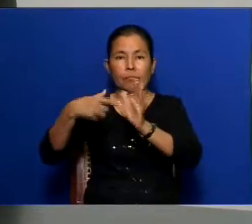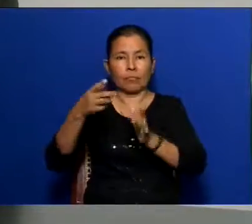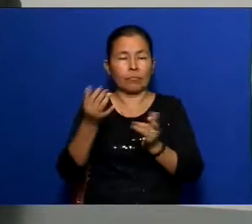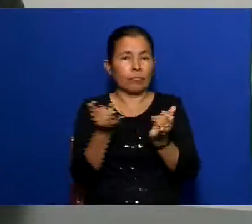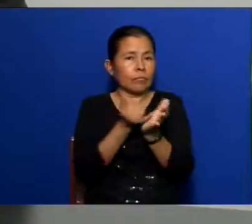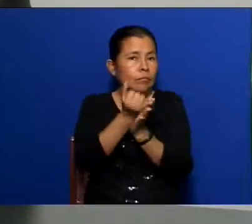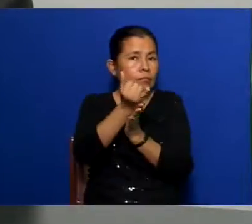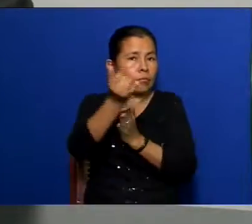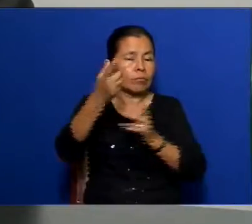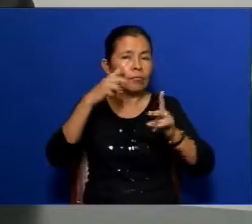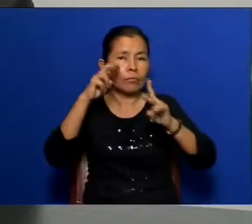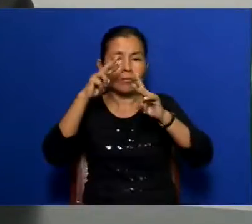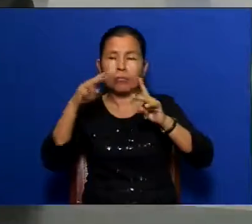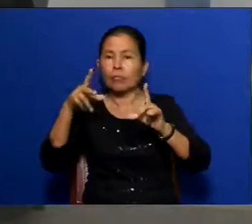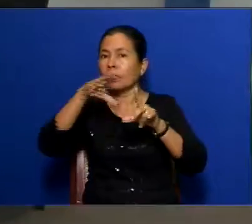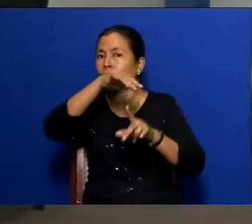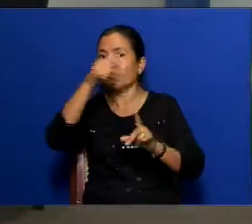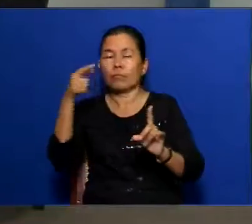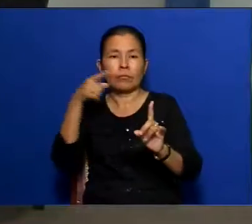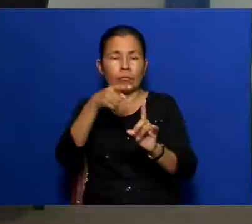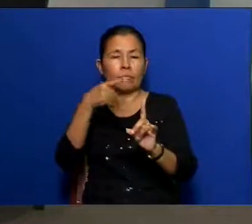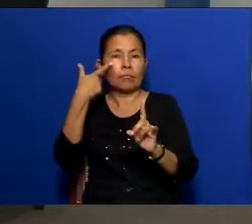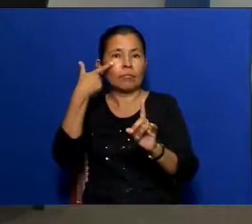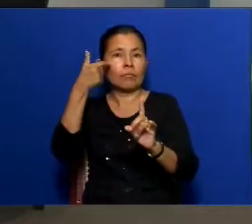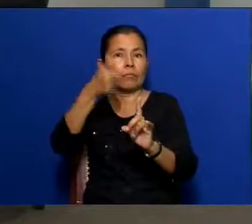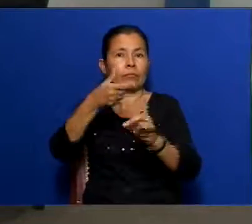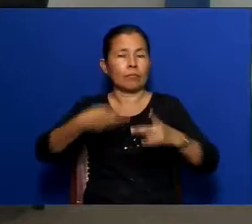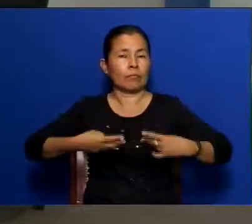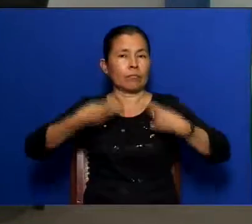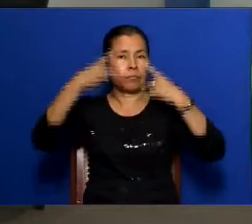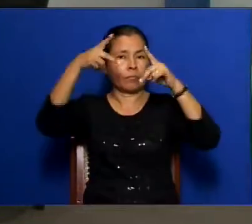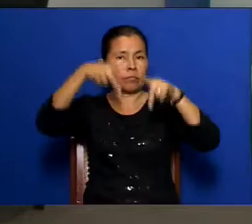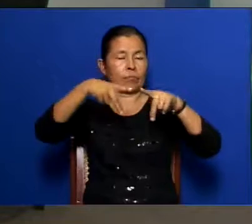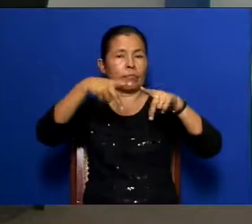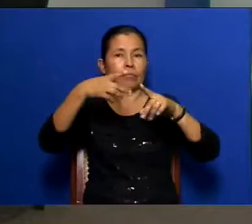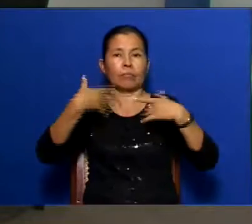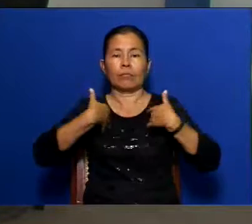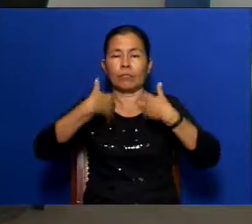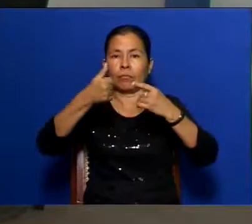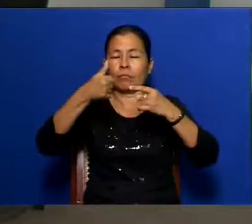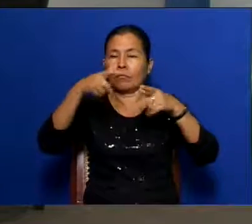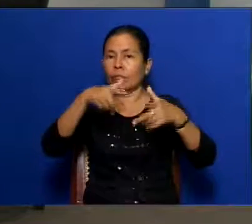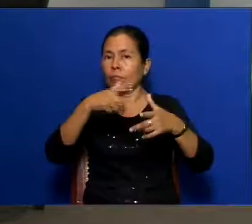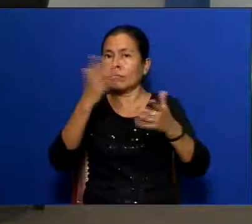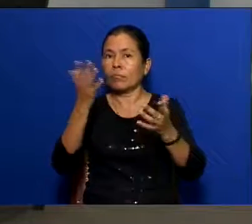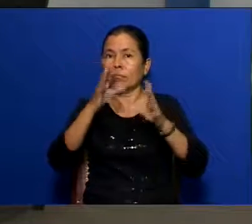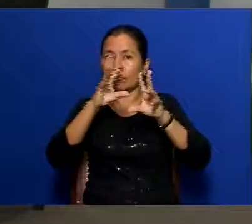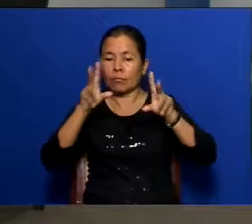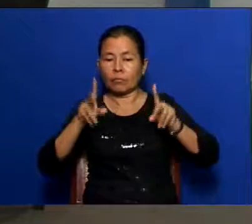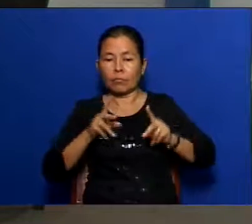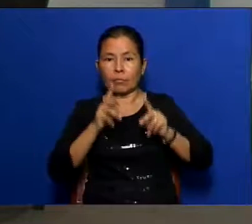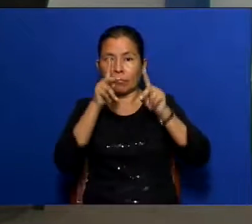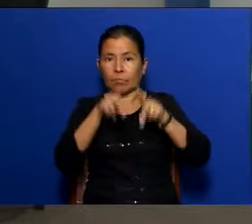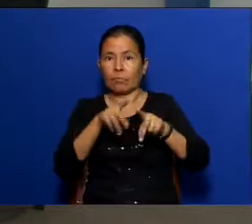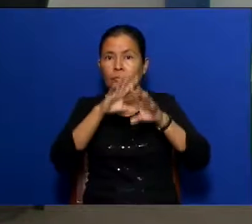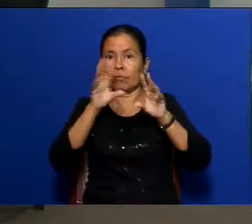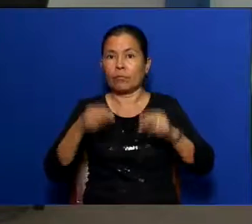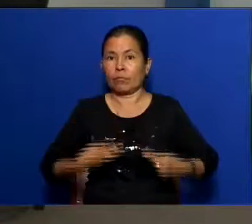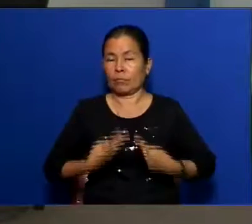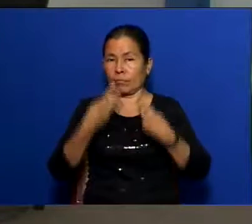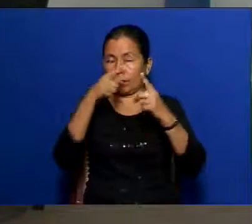un delito cometido contra la vida, contra la salud y contra la integridad de las